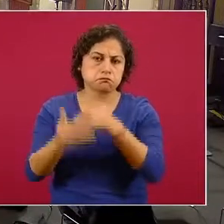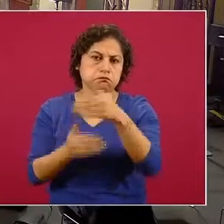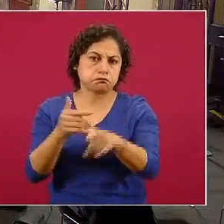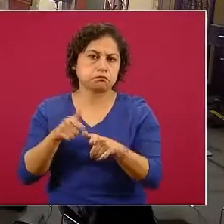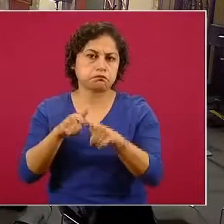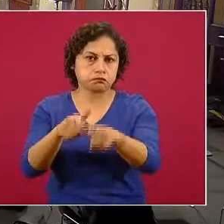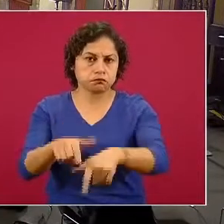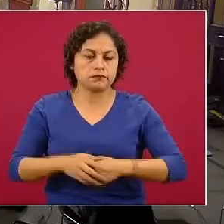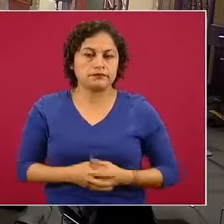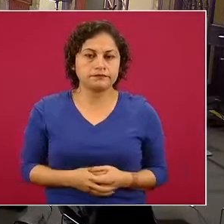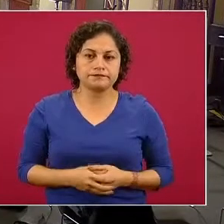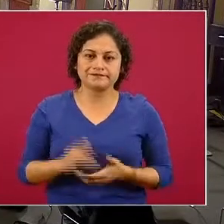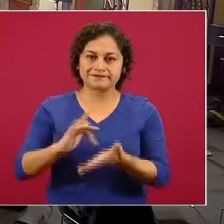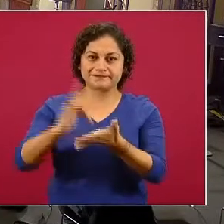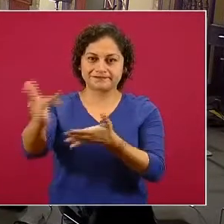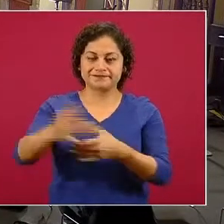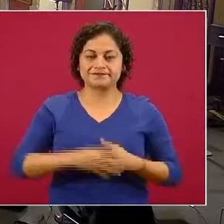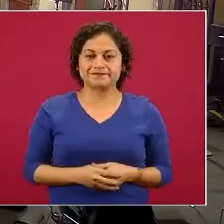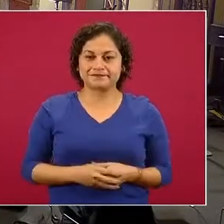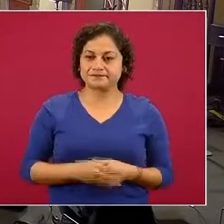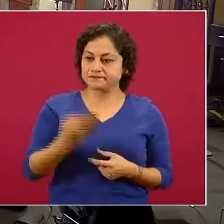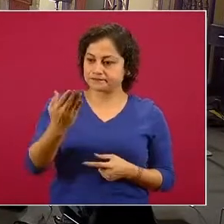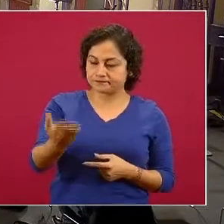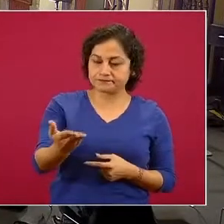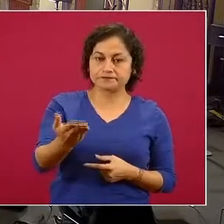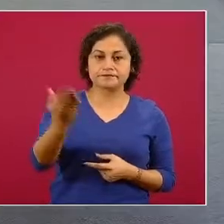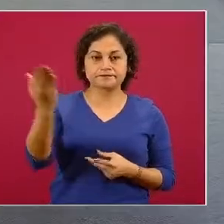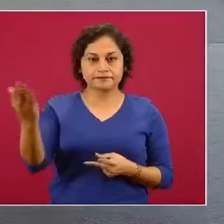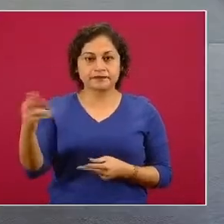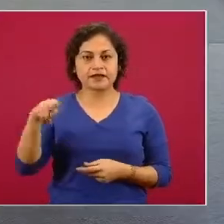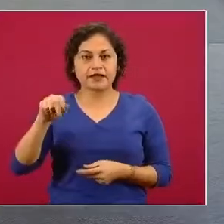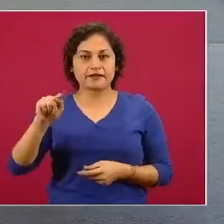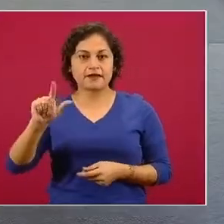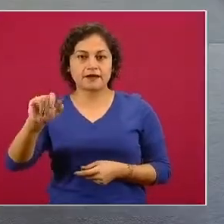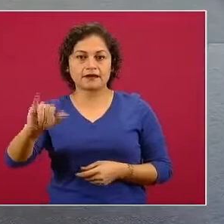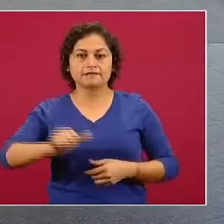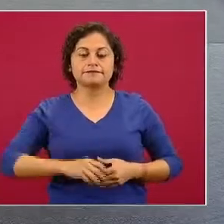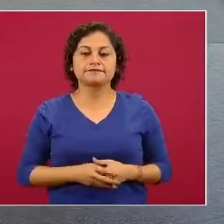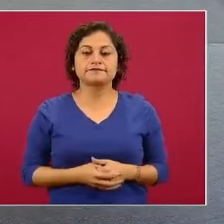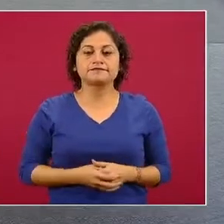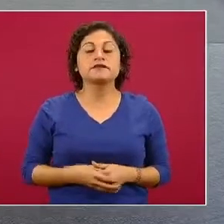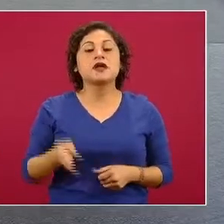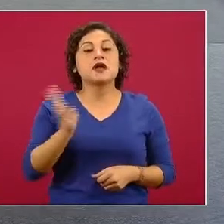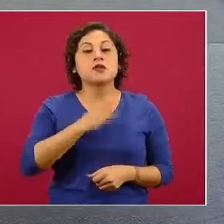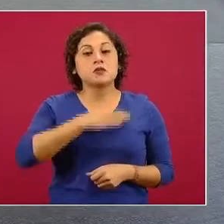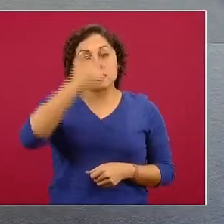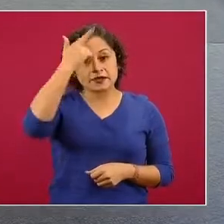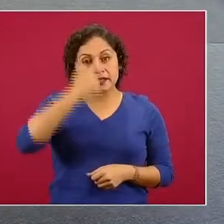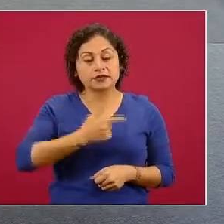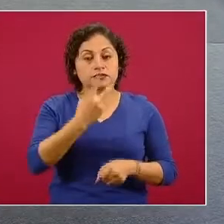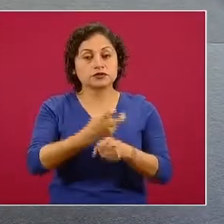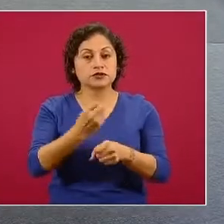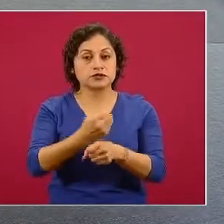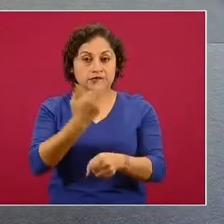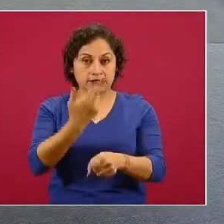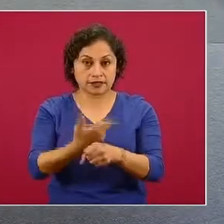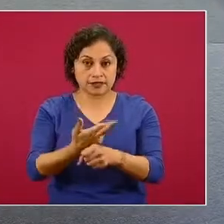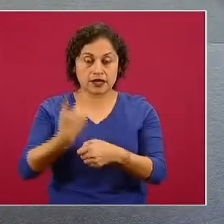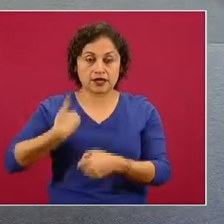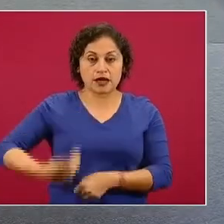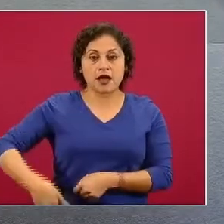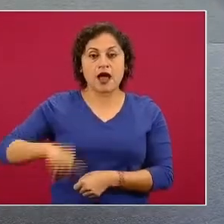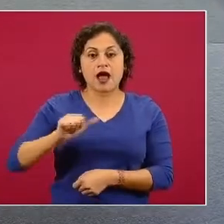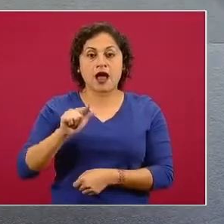Muchas gracias. Usted y Natalia Vitela. Buenas noches, subsecretario Ignacio de Alba, de Pie de